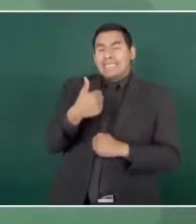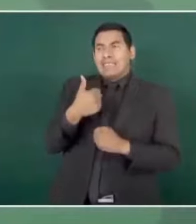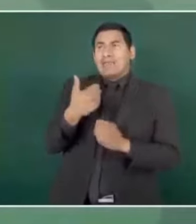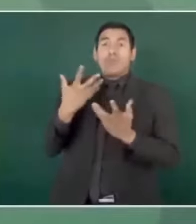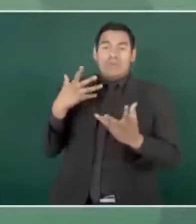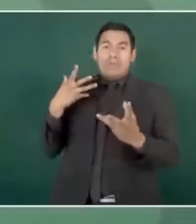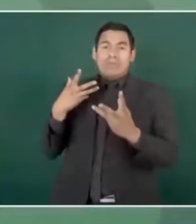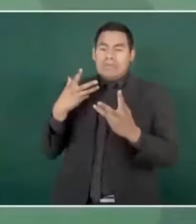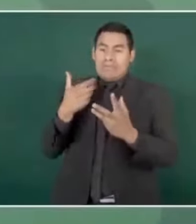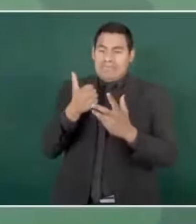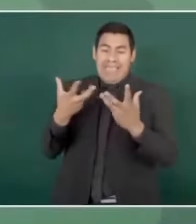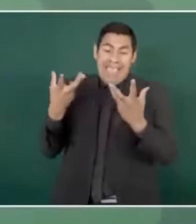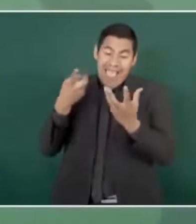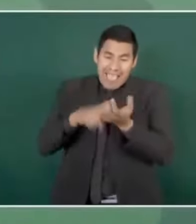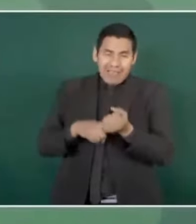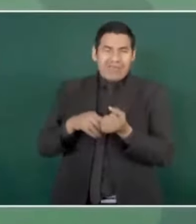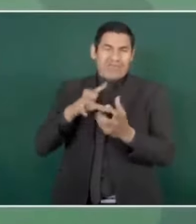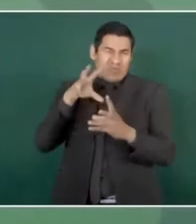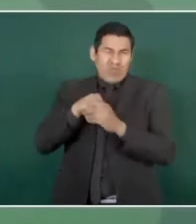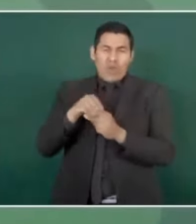22 mil millones de pesos